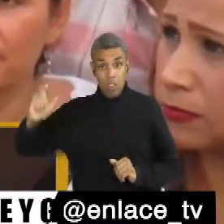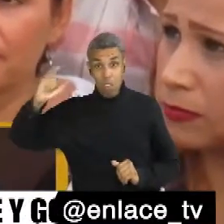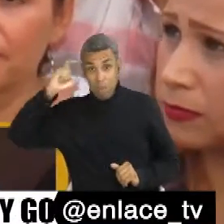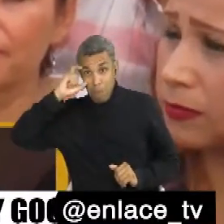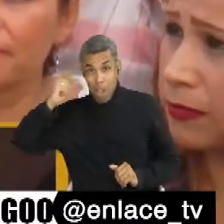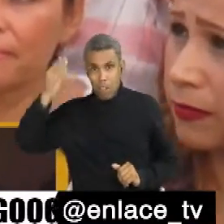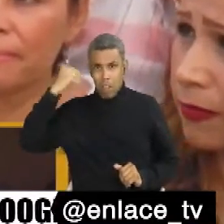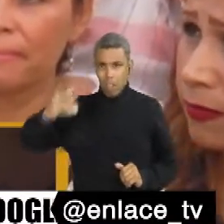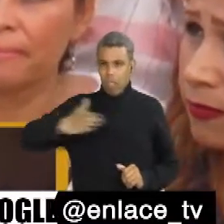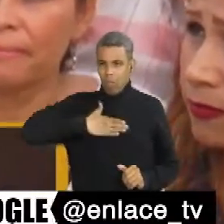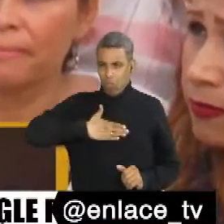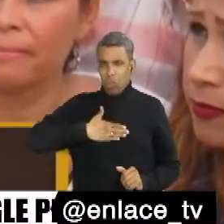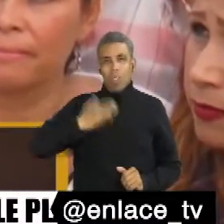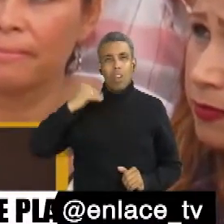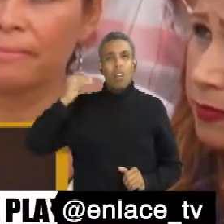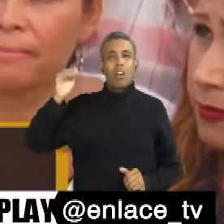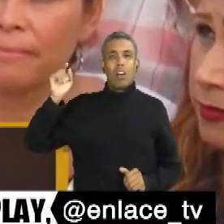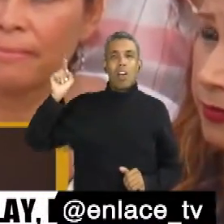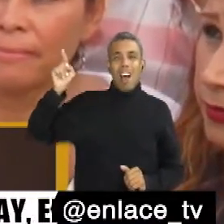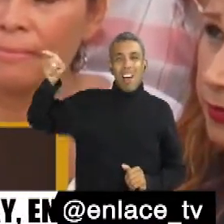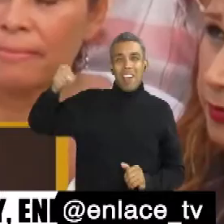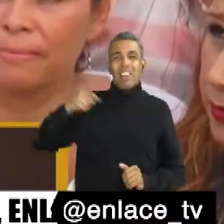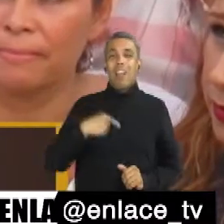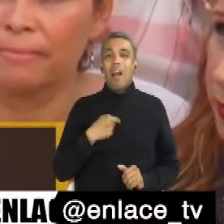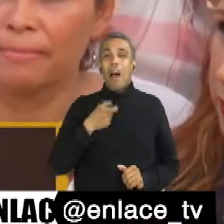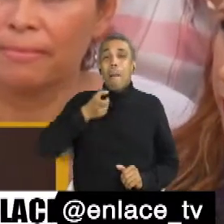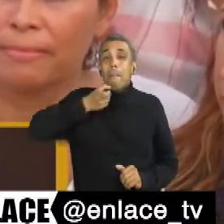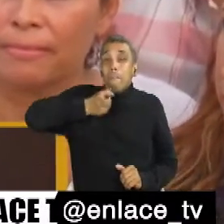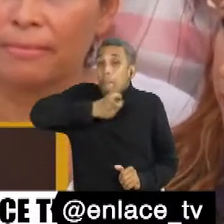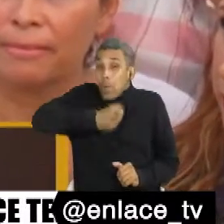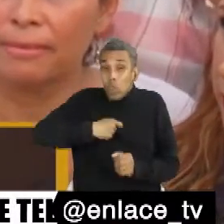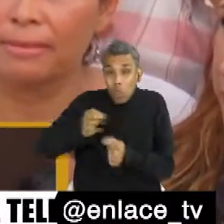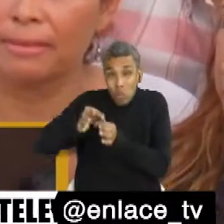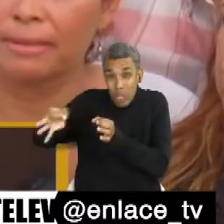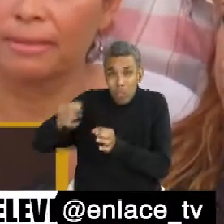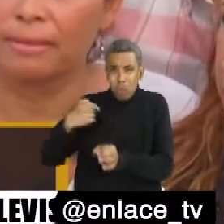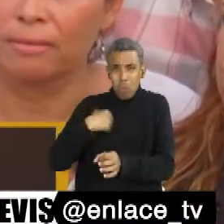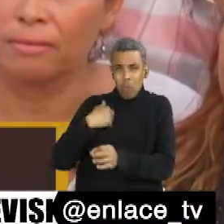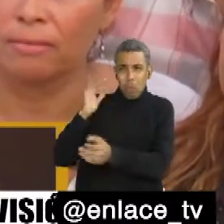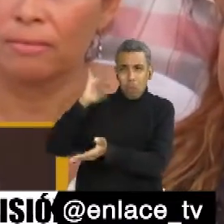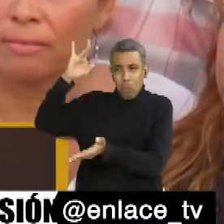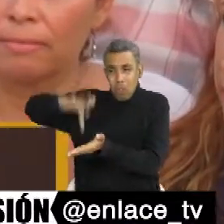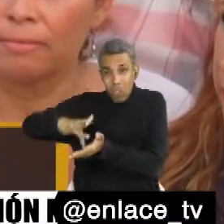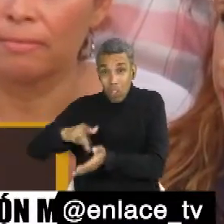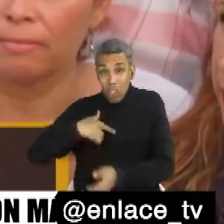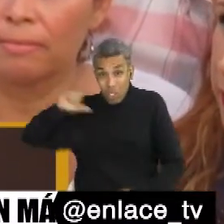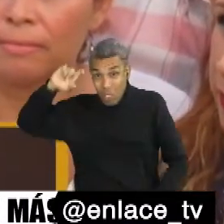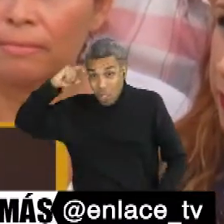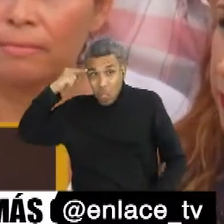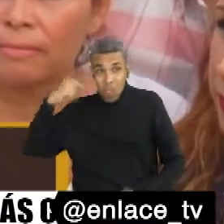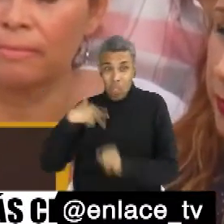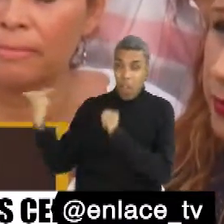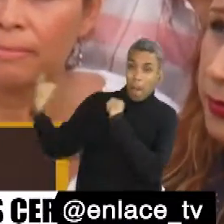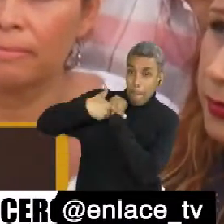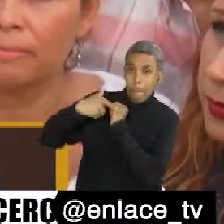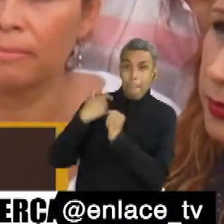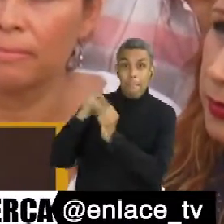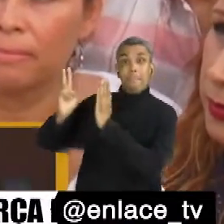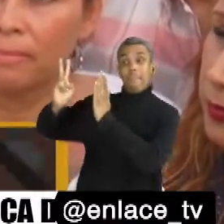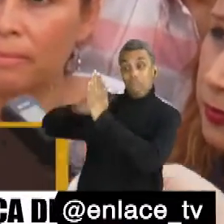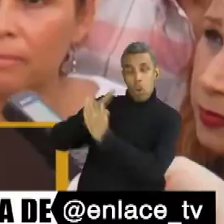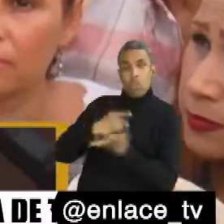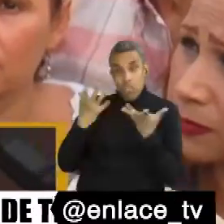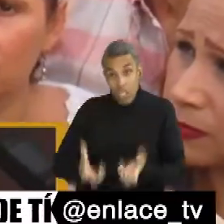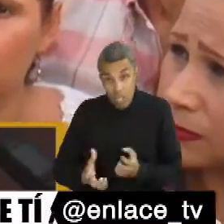Puerto Berrío. Me cobraron eso, me cayó todo el peso del poder del Estado, me quisieron asesinar. Y